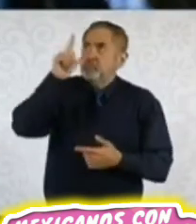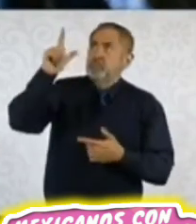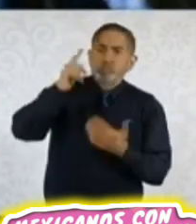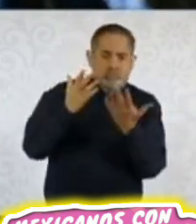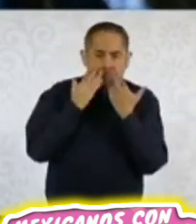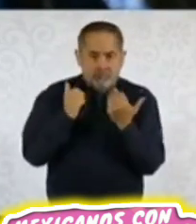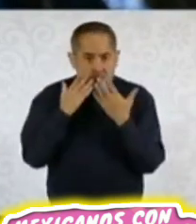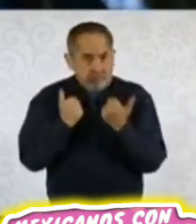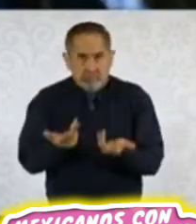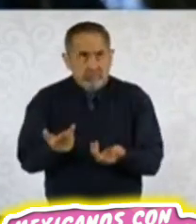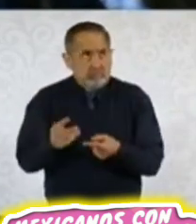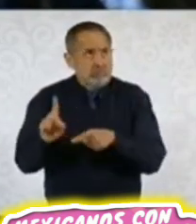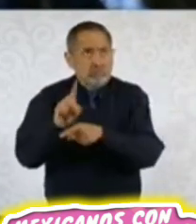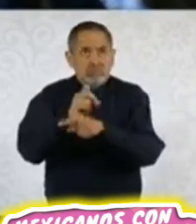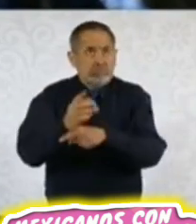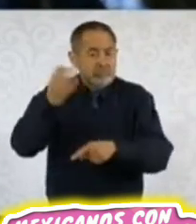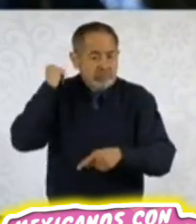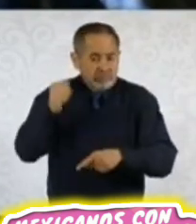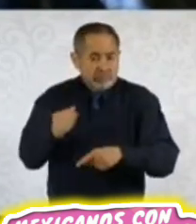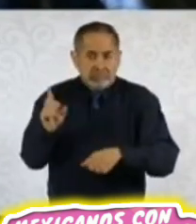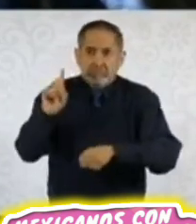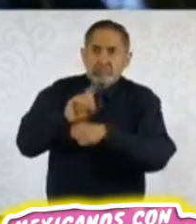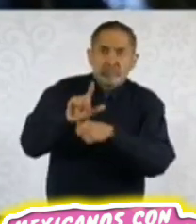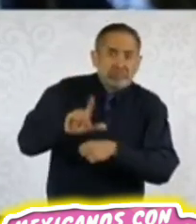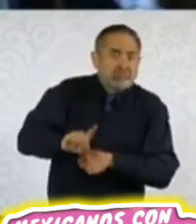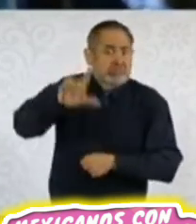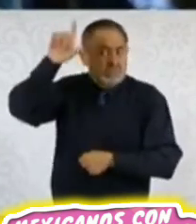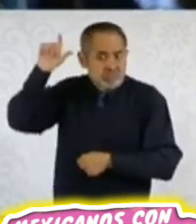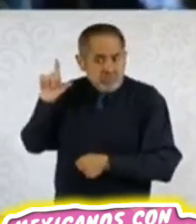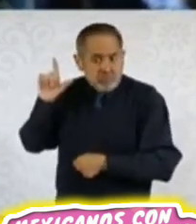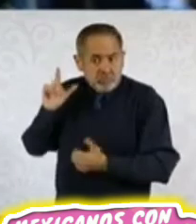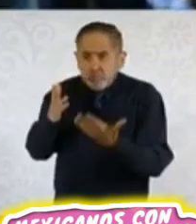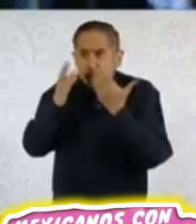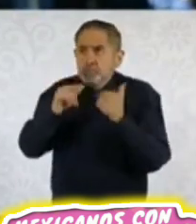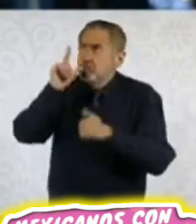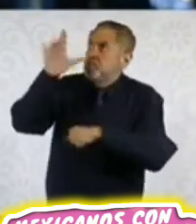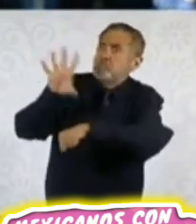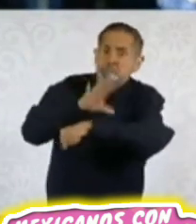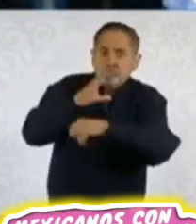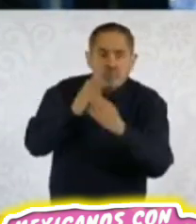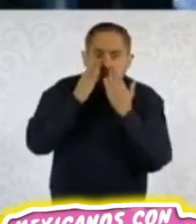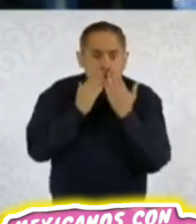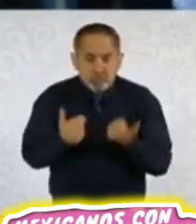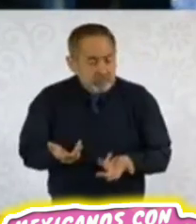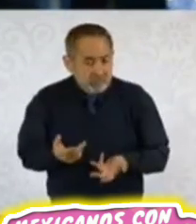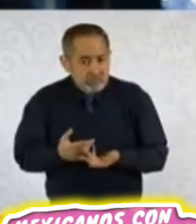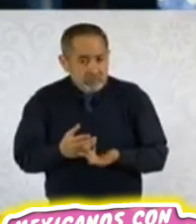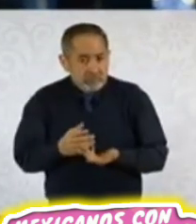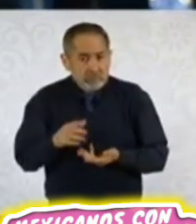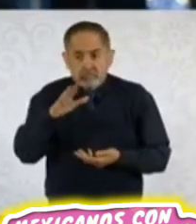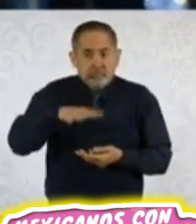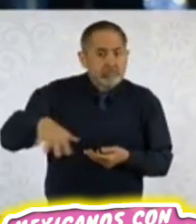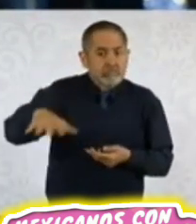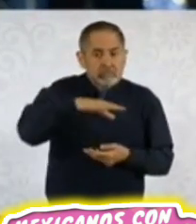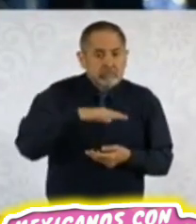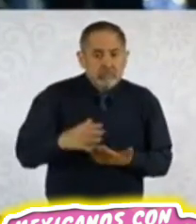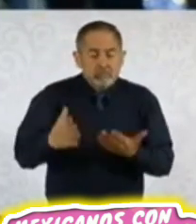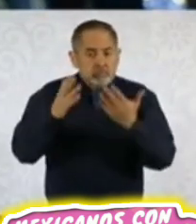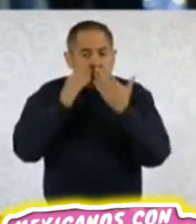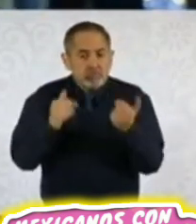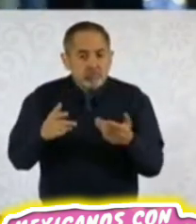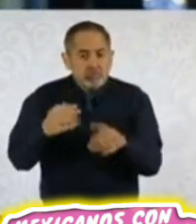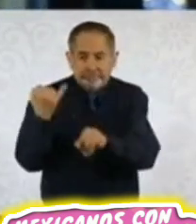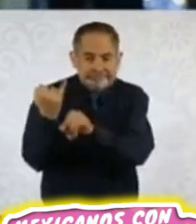doctora, desde el impacto, desde el lunes. La mayoría de las colonias no tienen señal